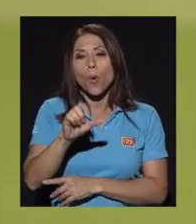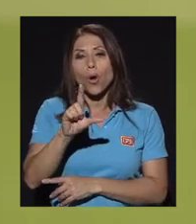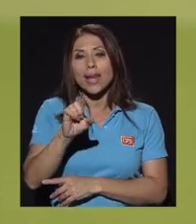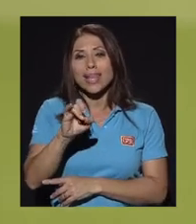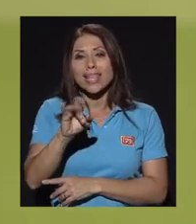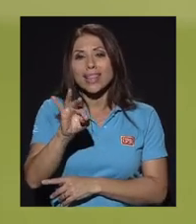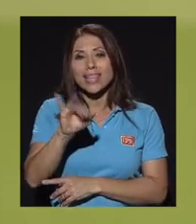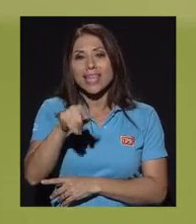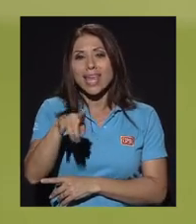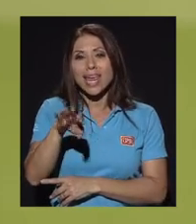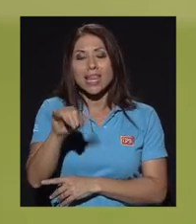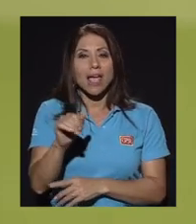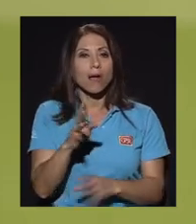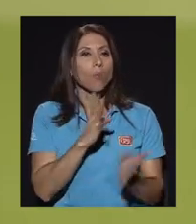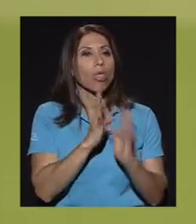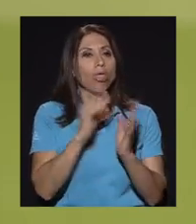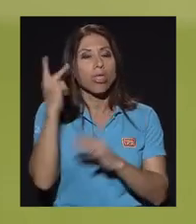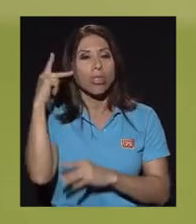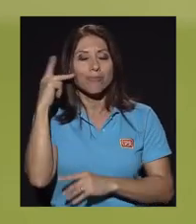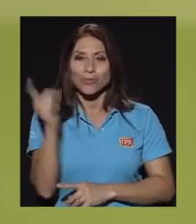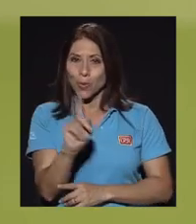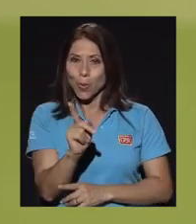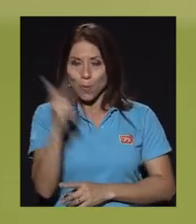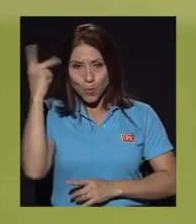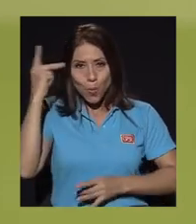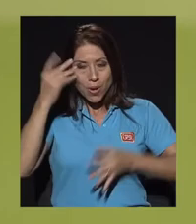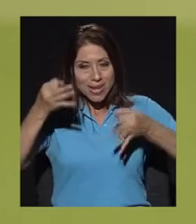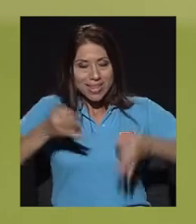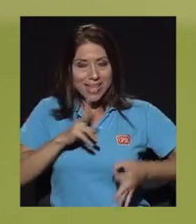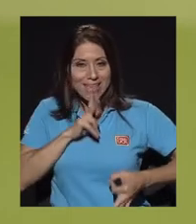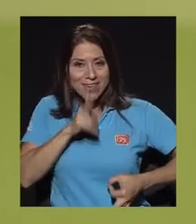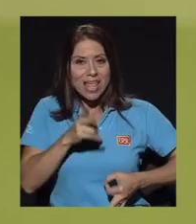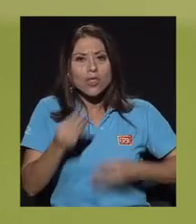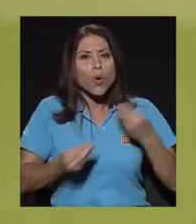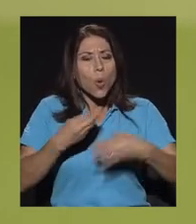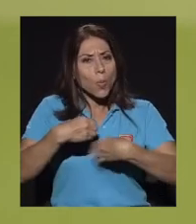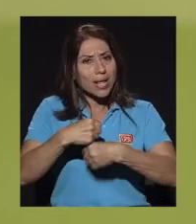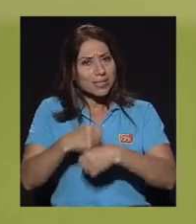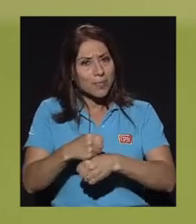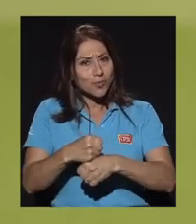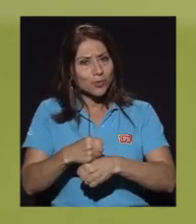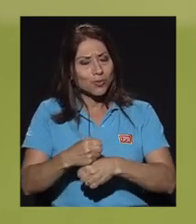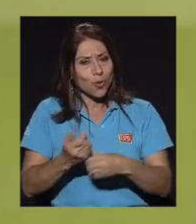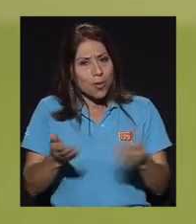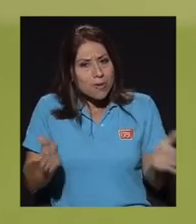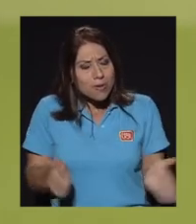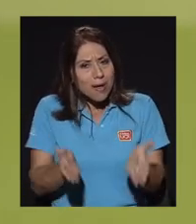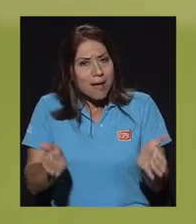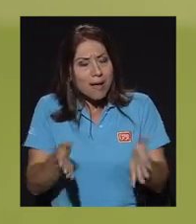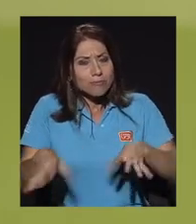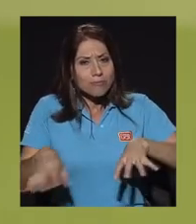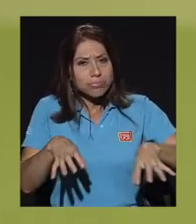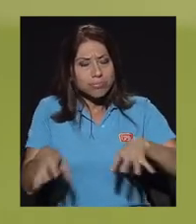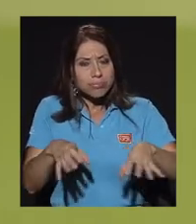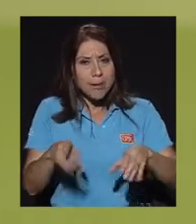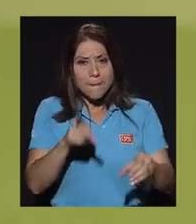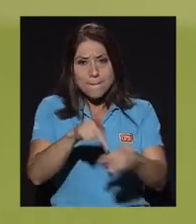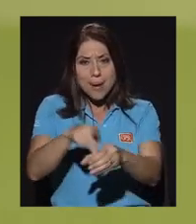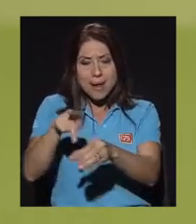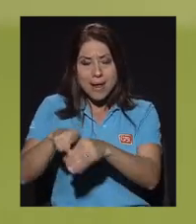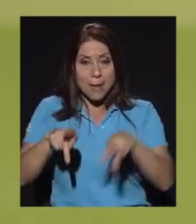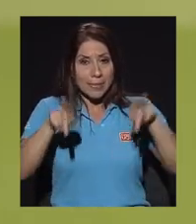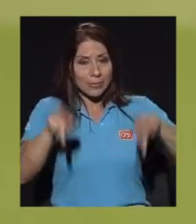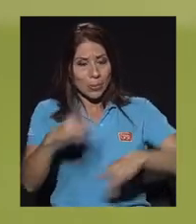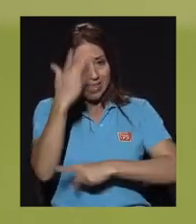política? Propiciando la discusión, propiciando que haya un votante inteligente, que